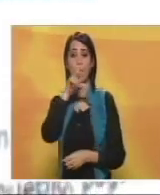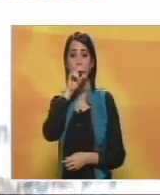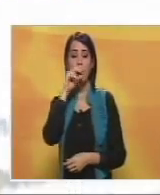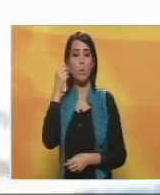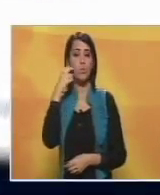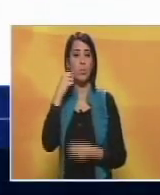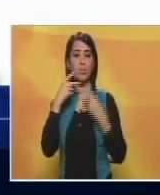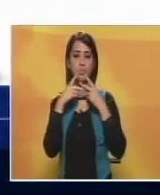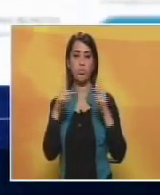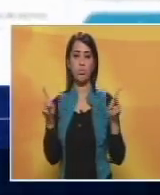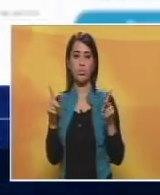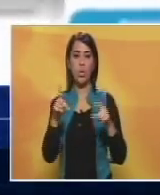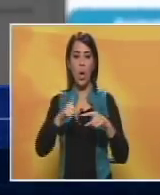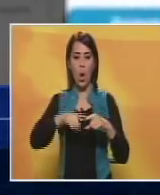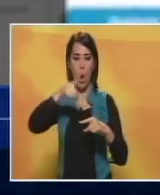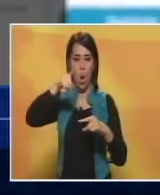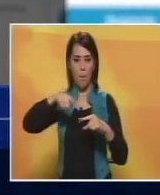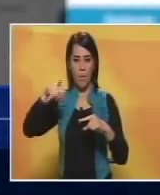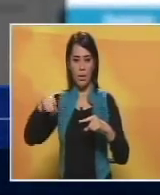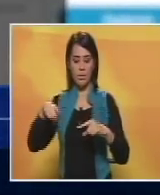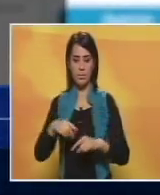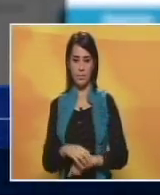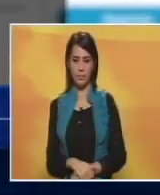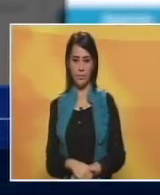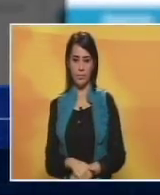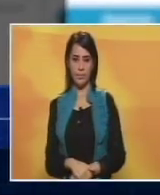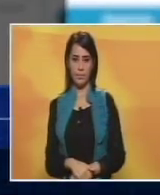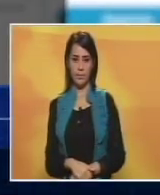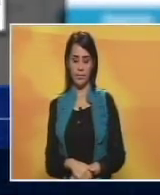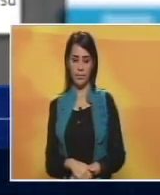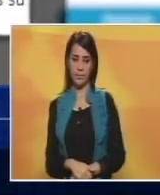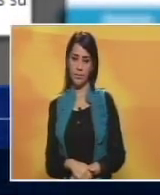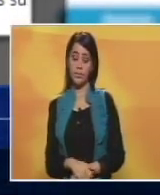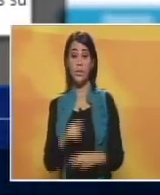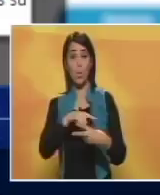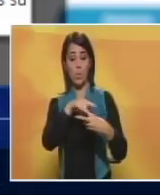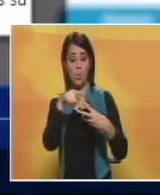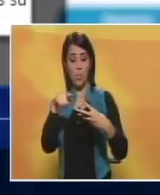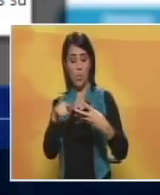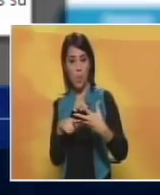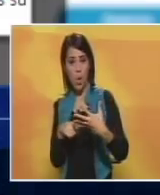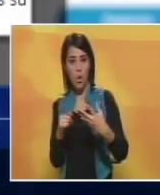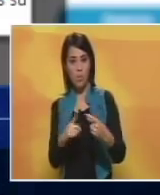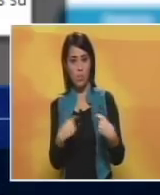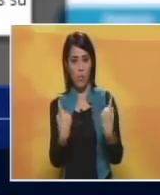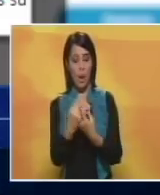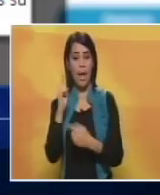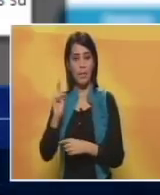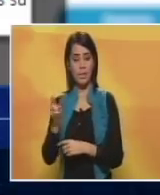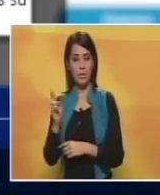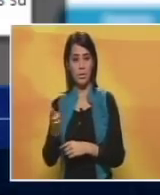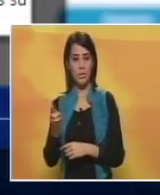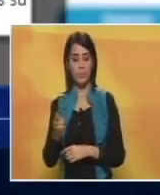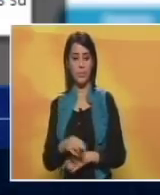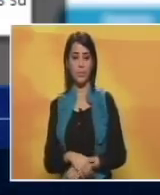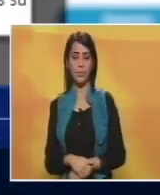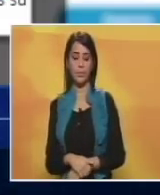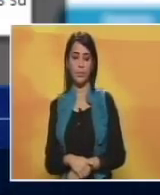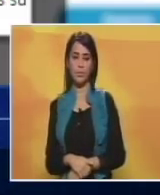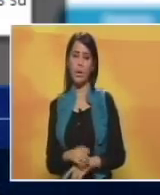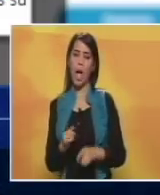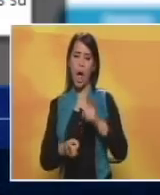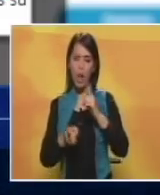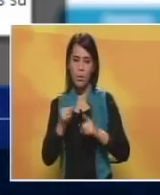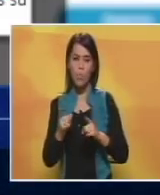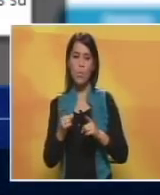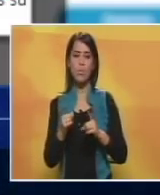Twitter, Corpoelec indicó que el Alto Atillo, Chalet, La Boyera, Colinas de Latillo, El Arroyo y La Boyera son